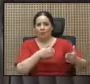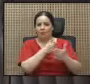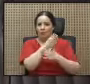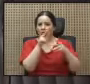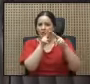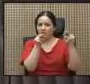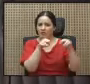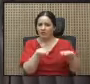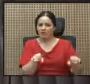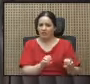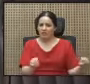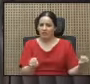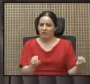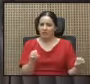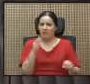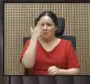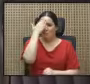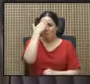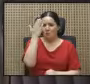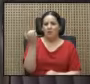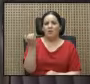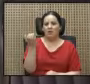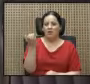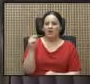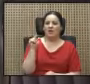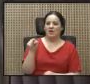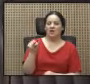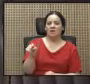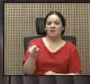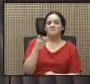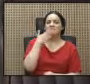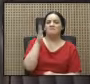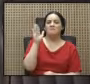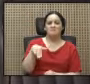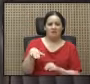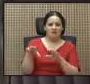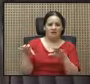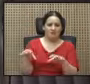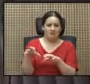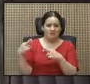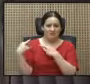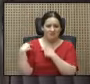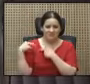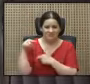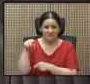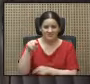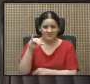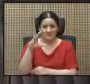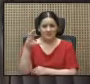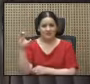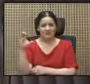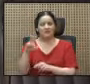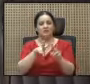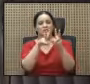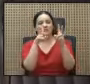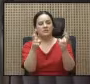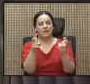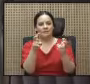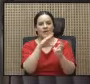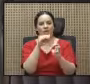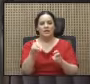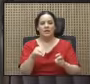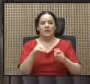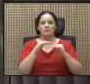internet por la ineficiente actuación del ICE. En el tema de sostenibilidad y